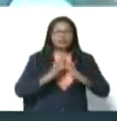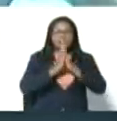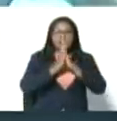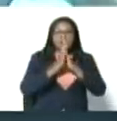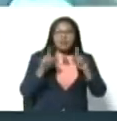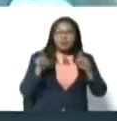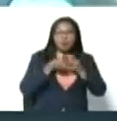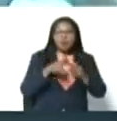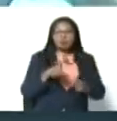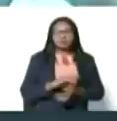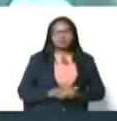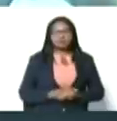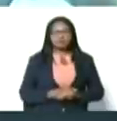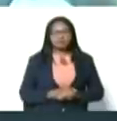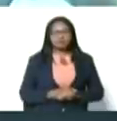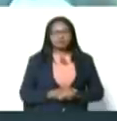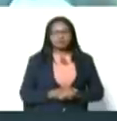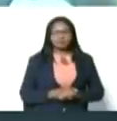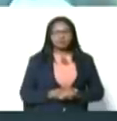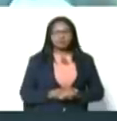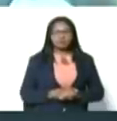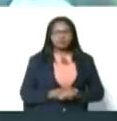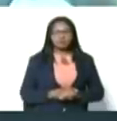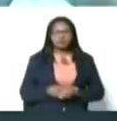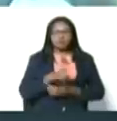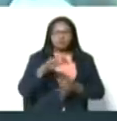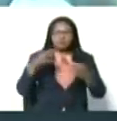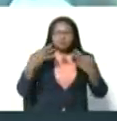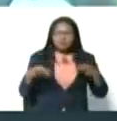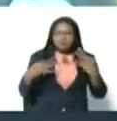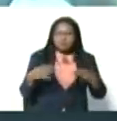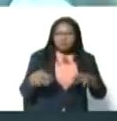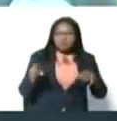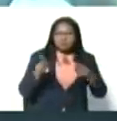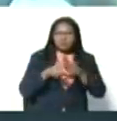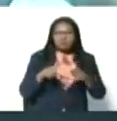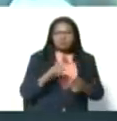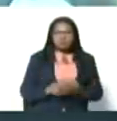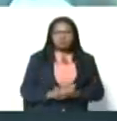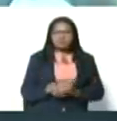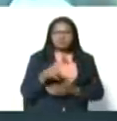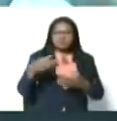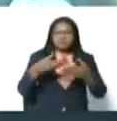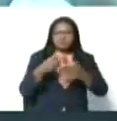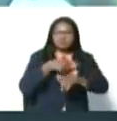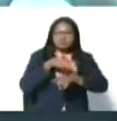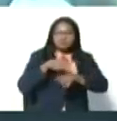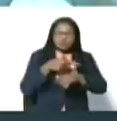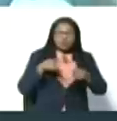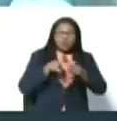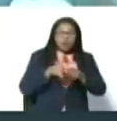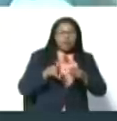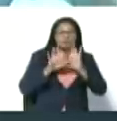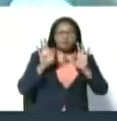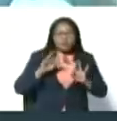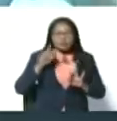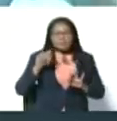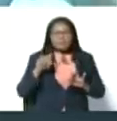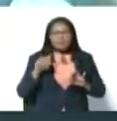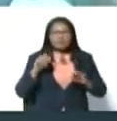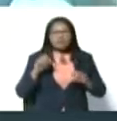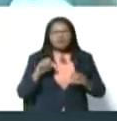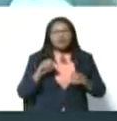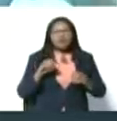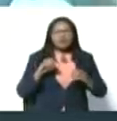también. Es la normalidad relativa de esta época de pandemia. Fíjense ustedes,